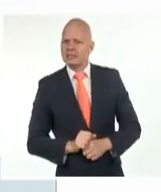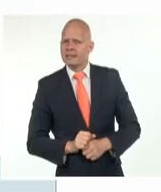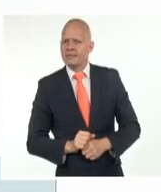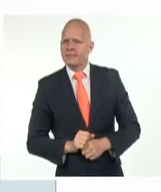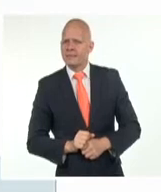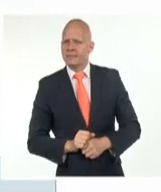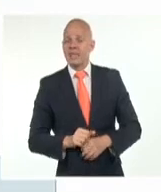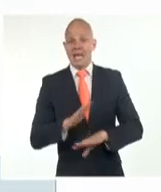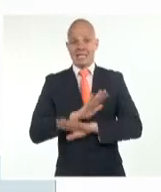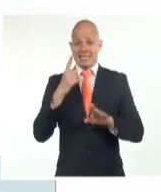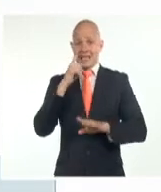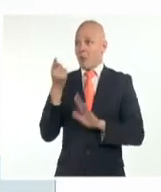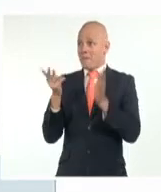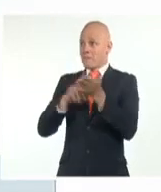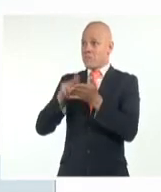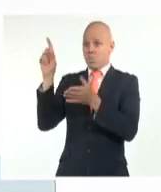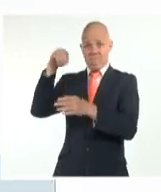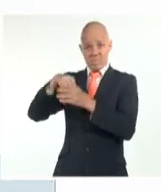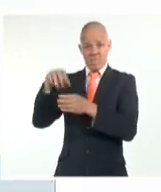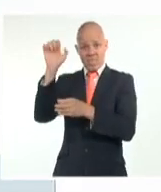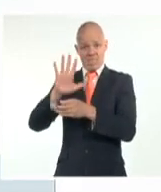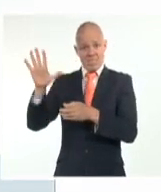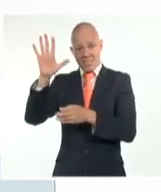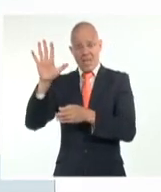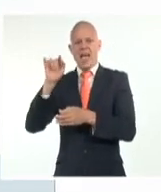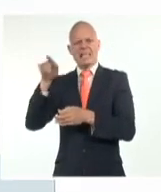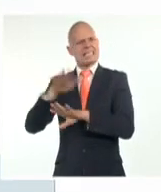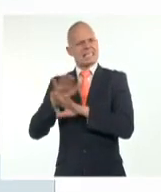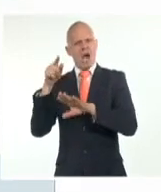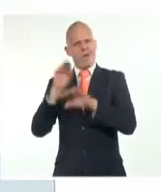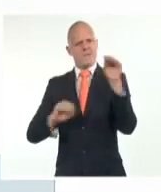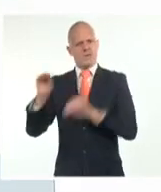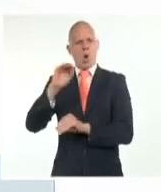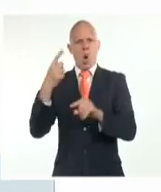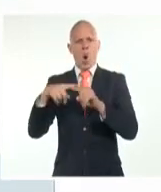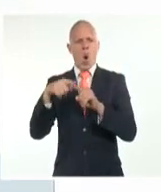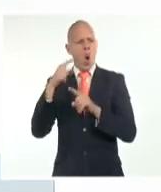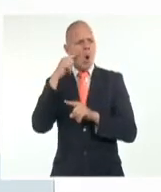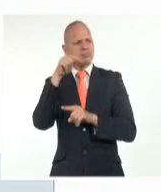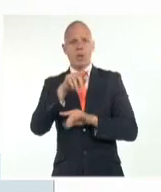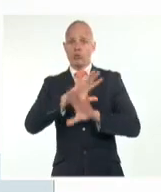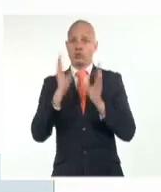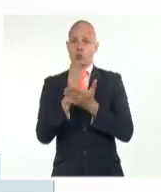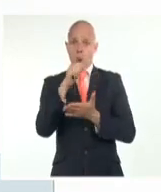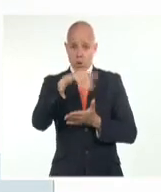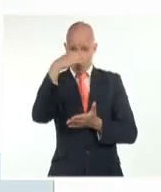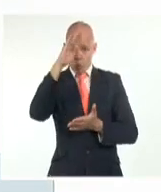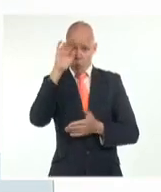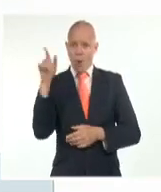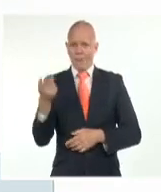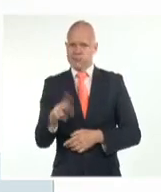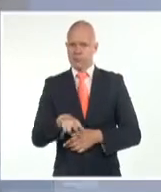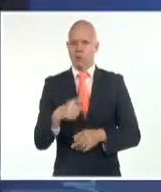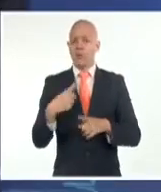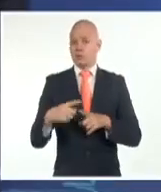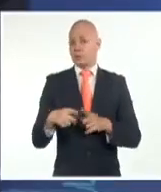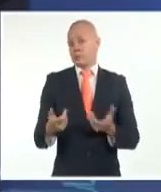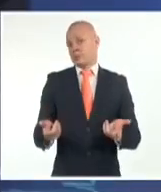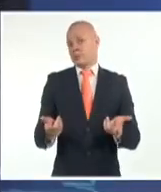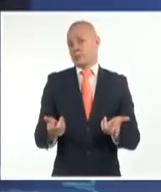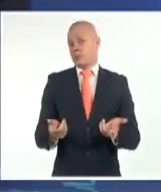Estos eurodiputados se empeñan en silenciar, ocultar y tergiversar de todas las maneras posibles el ejemplo de Cuba. Por ello, en ese nuevo